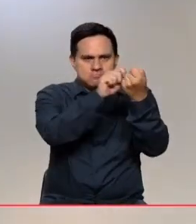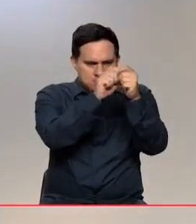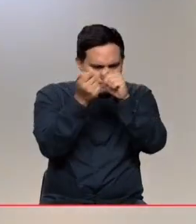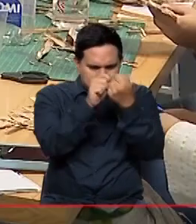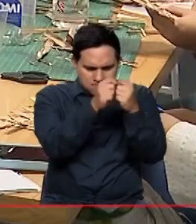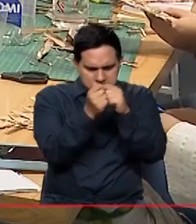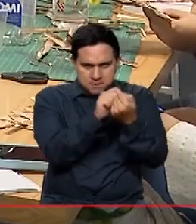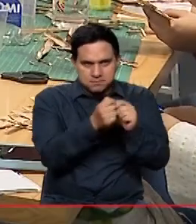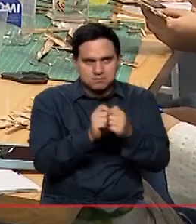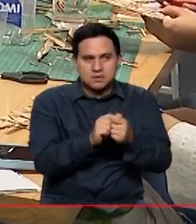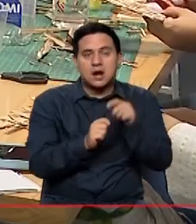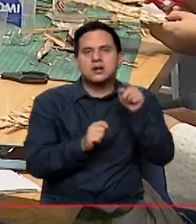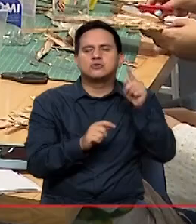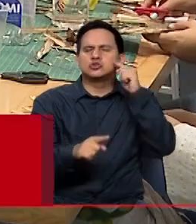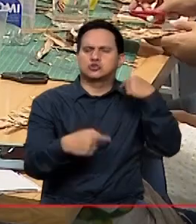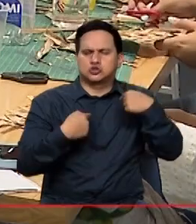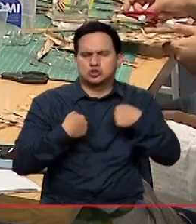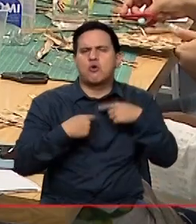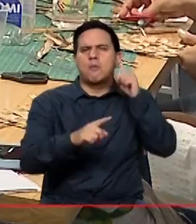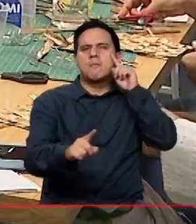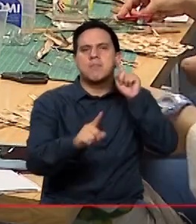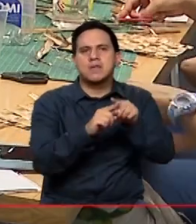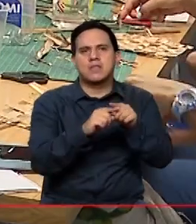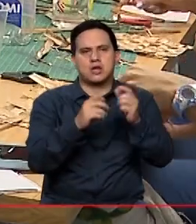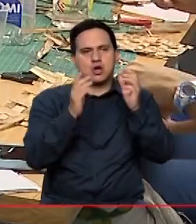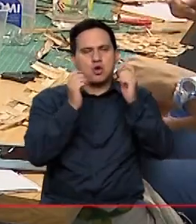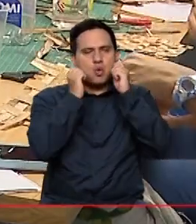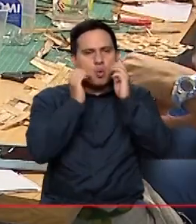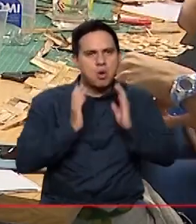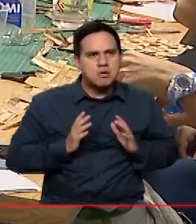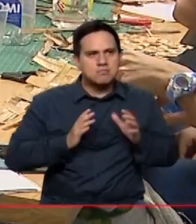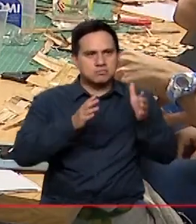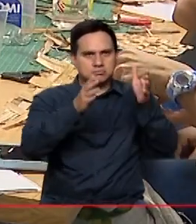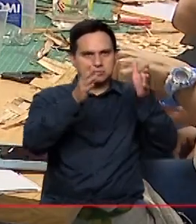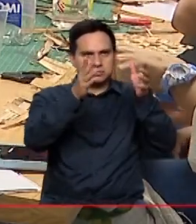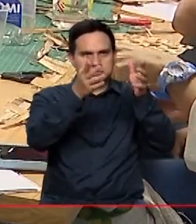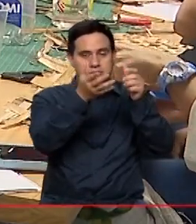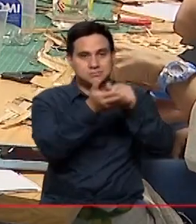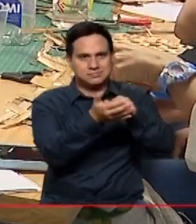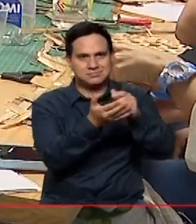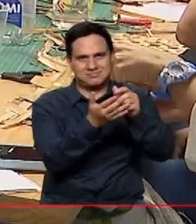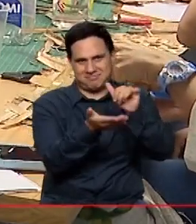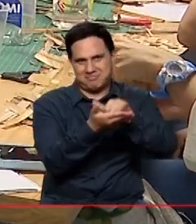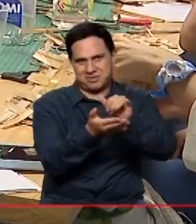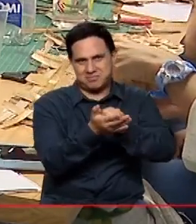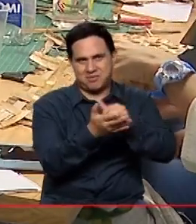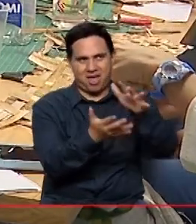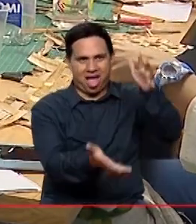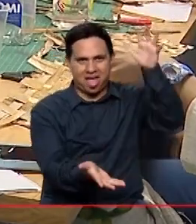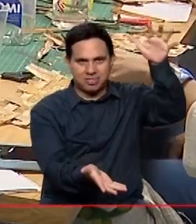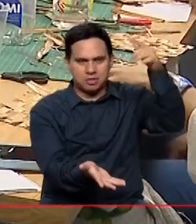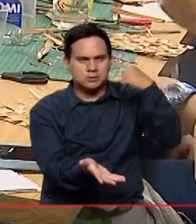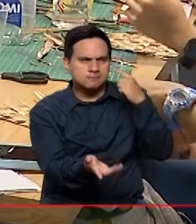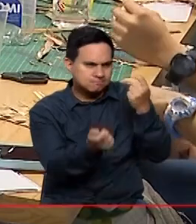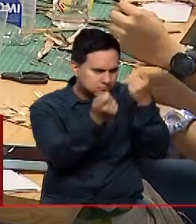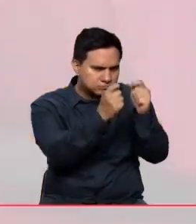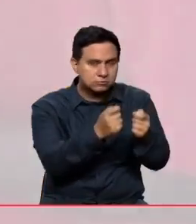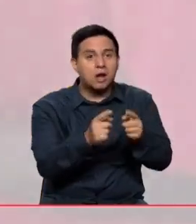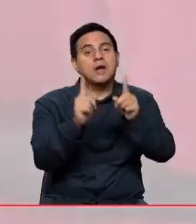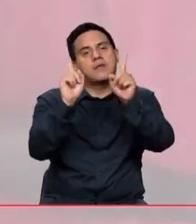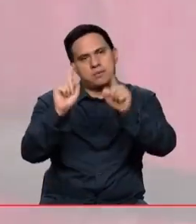en la figura humana, en crear cuerpos a grandes escalas. También he hecho